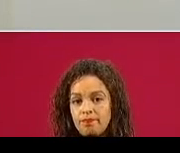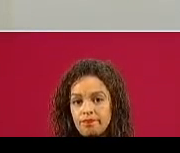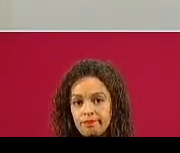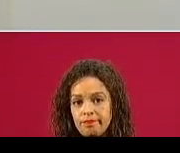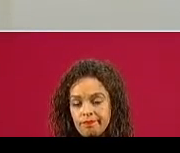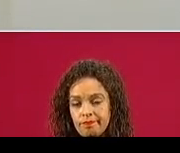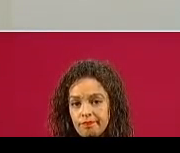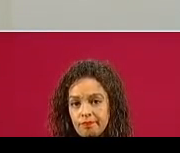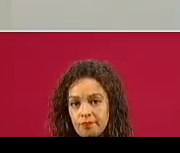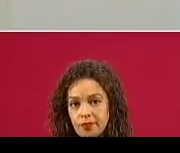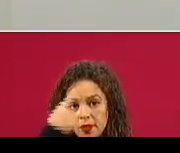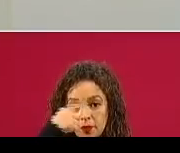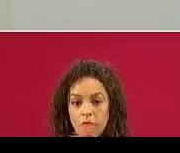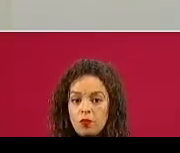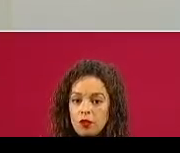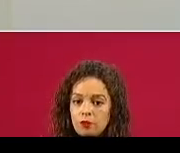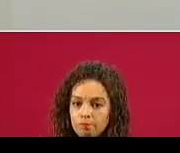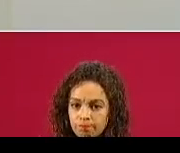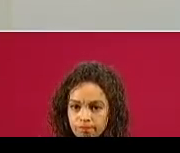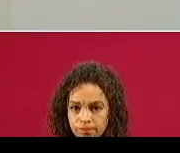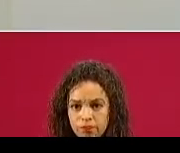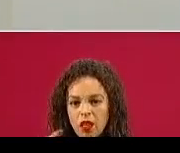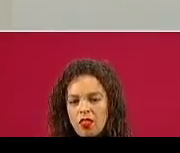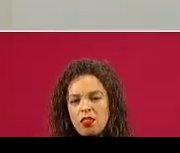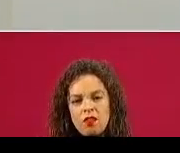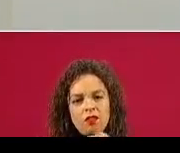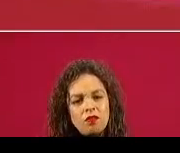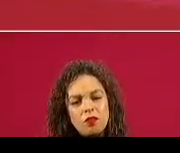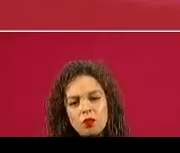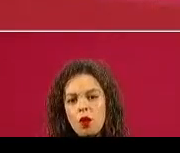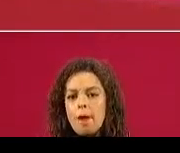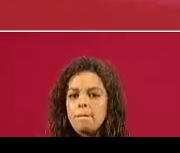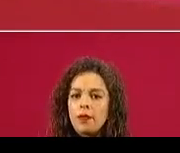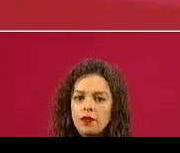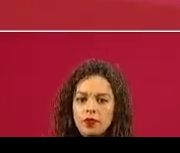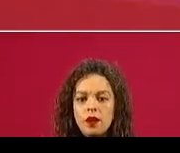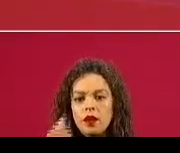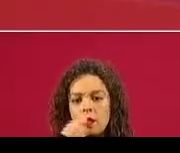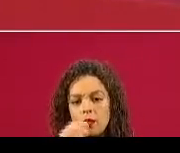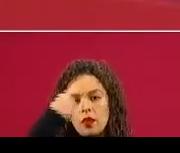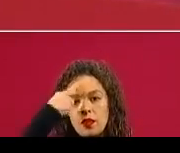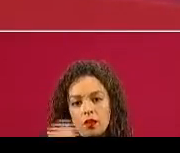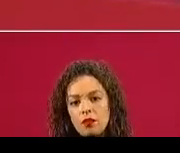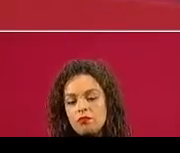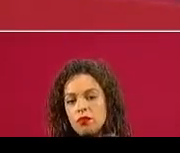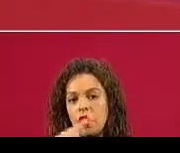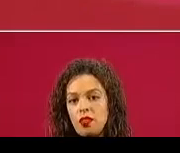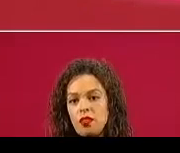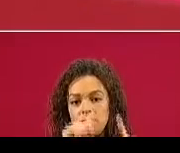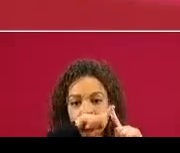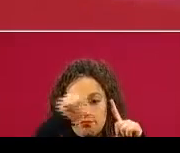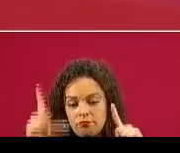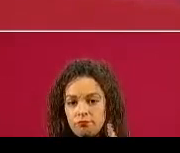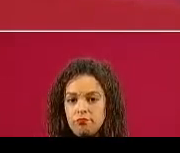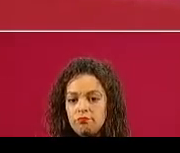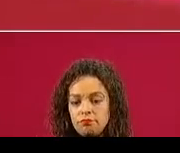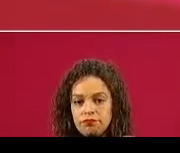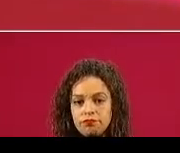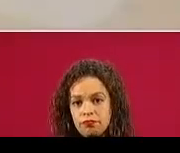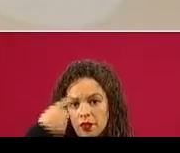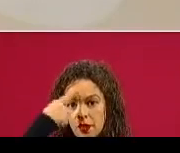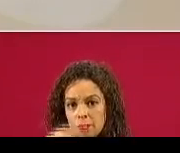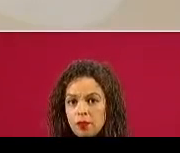recursos de atención de la salud. Y entonces no se ha invertido en el desarrollo de personas profesionales de la salud,